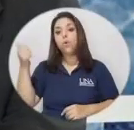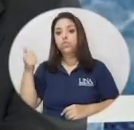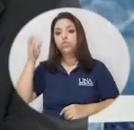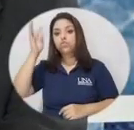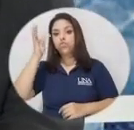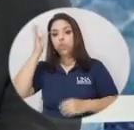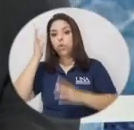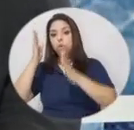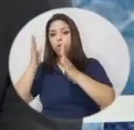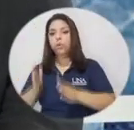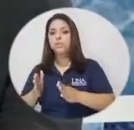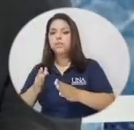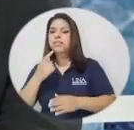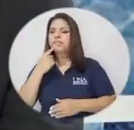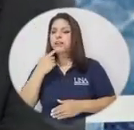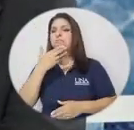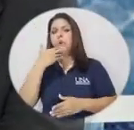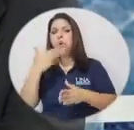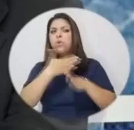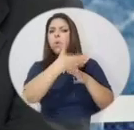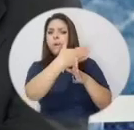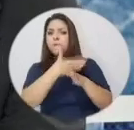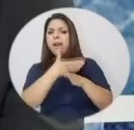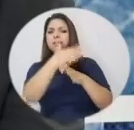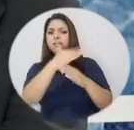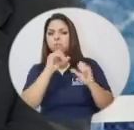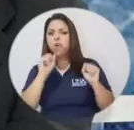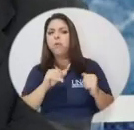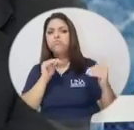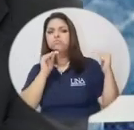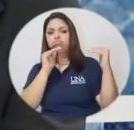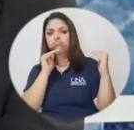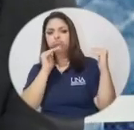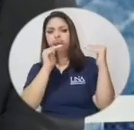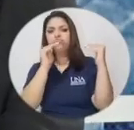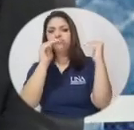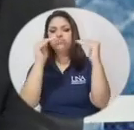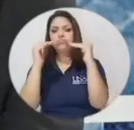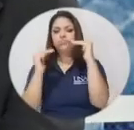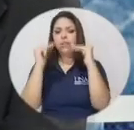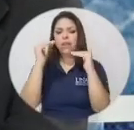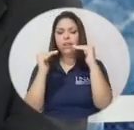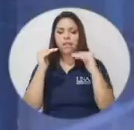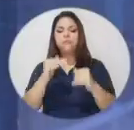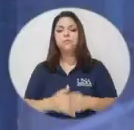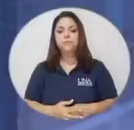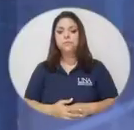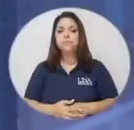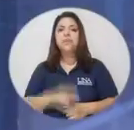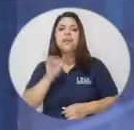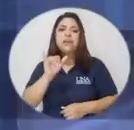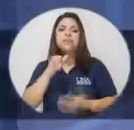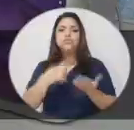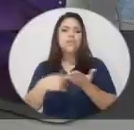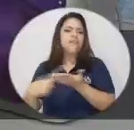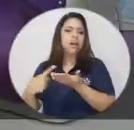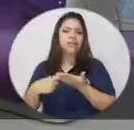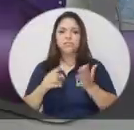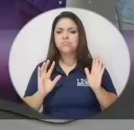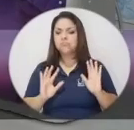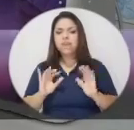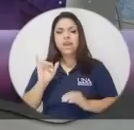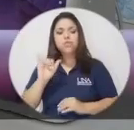más de la teoría del compartir poder y crear un sistema de equilibrio. Es un tema de debate y